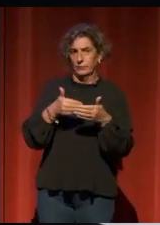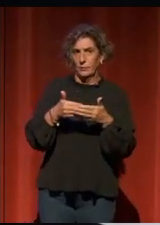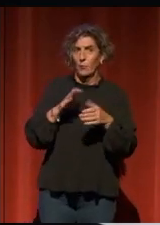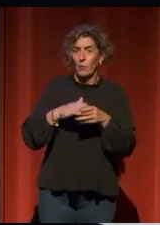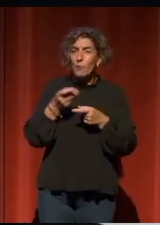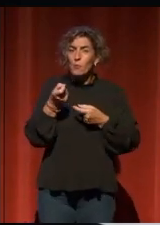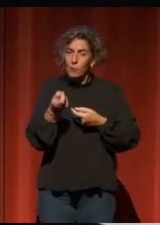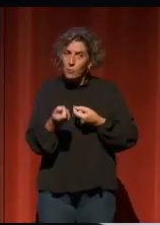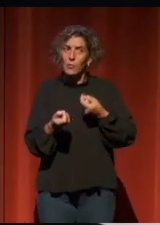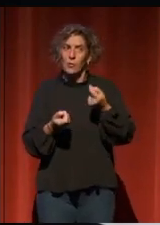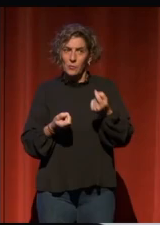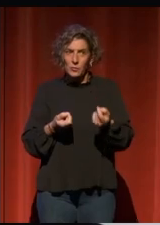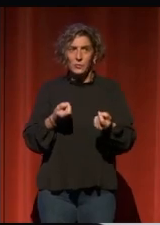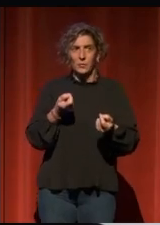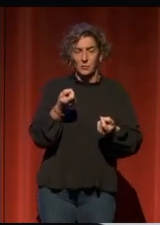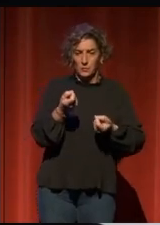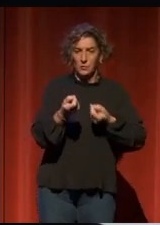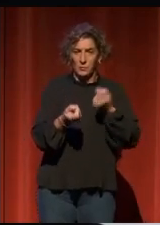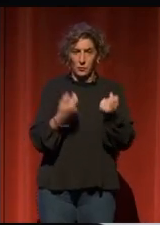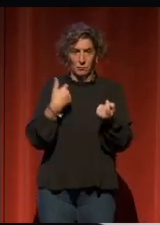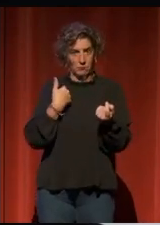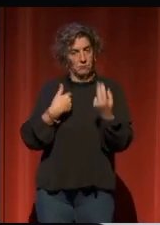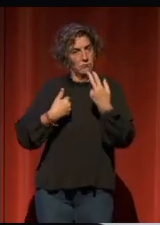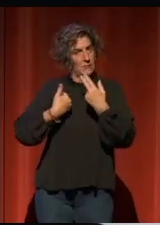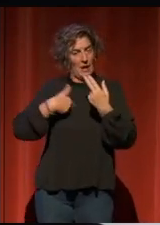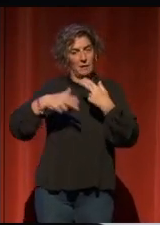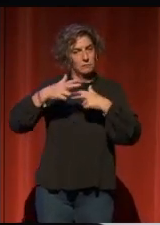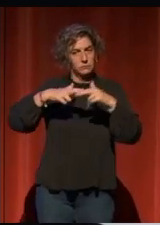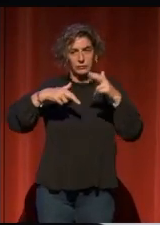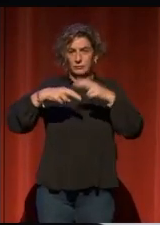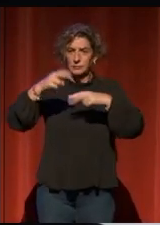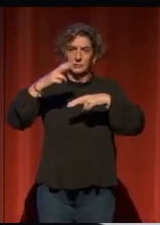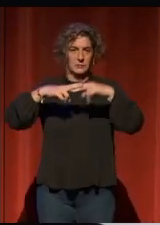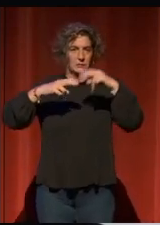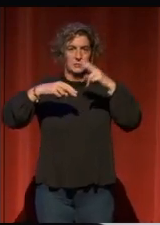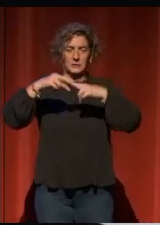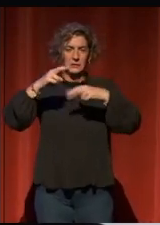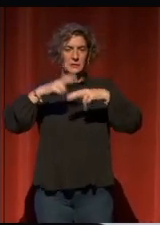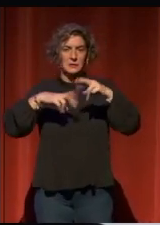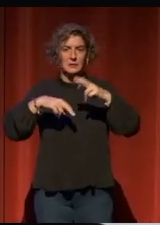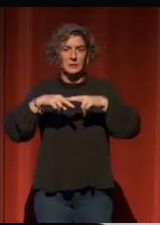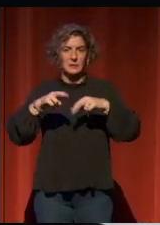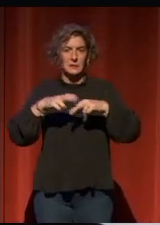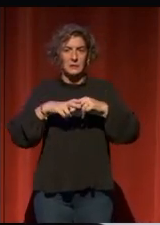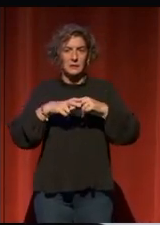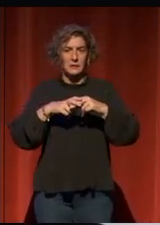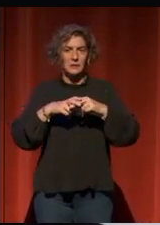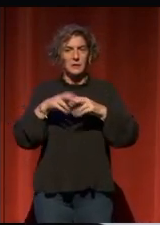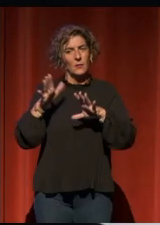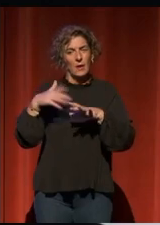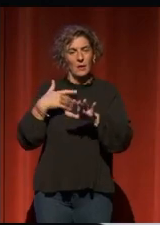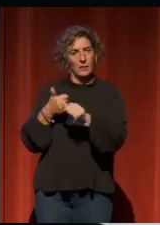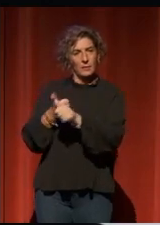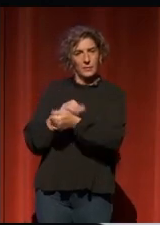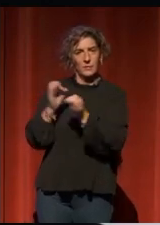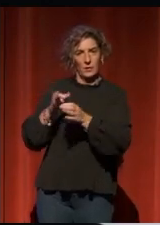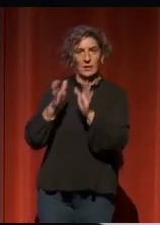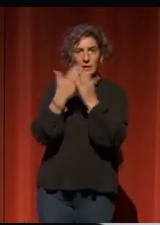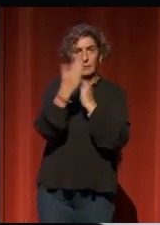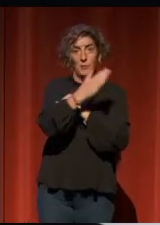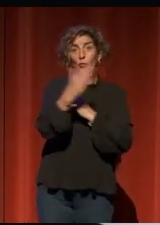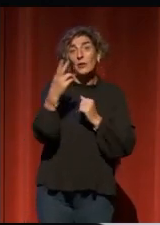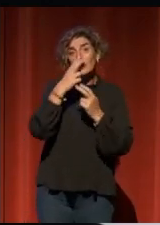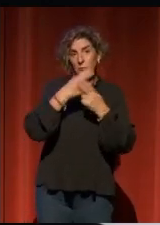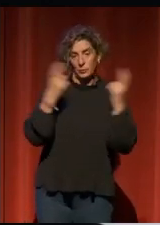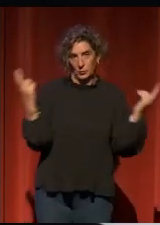poco fui construyéndome un refugio inspirado en las bibliotecas públicas que ustedes